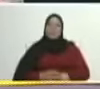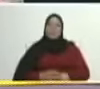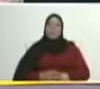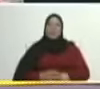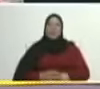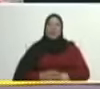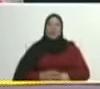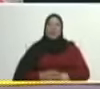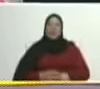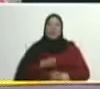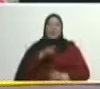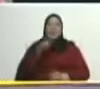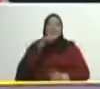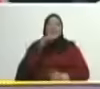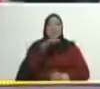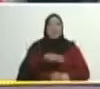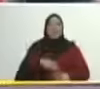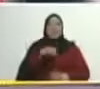Y donde Cuba